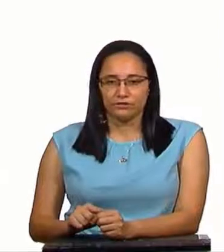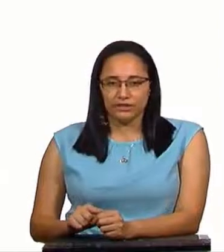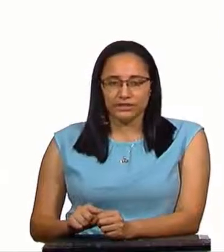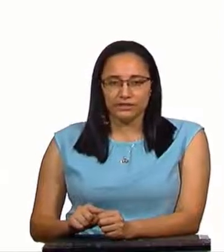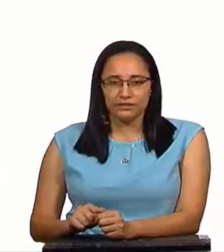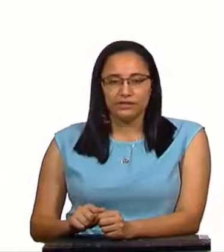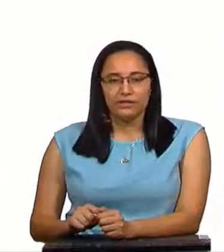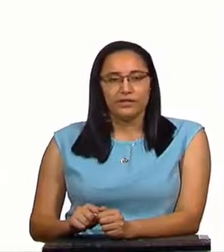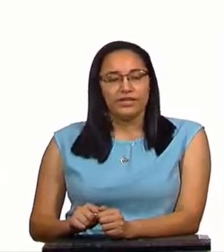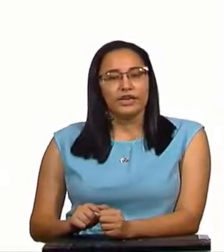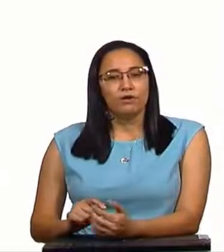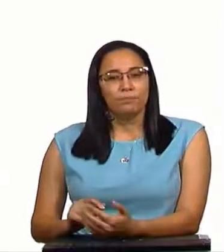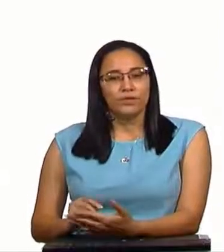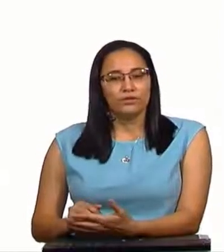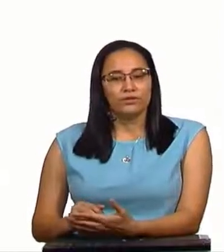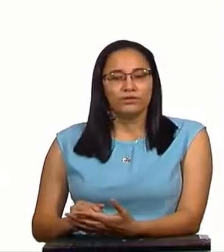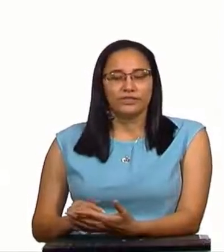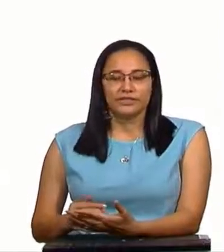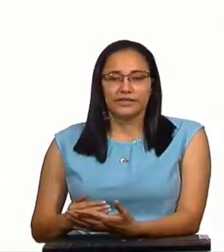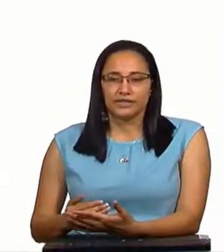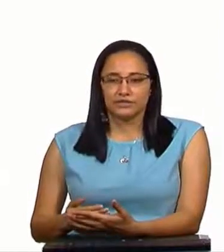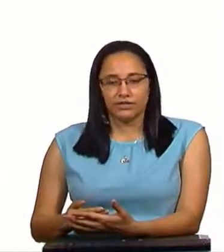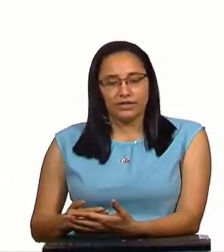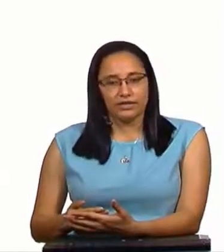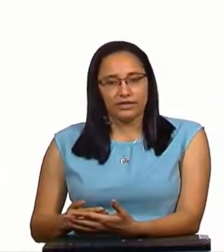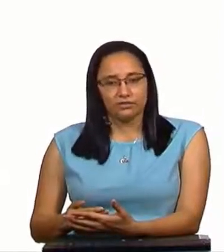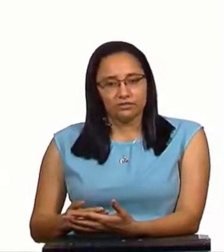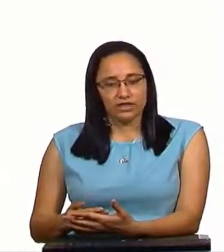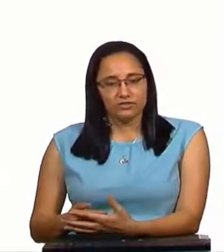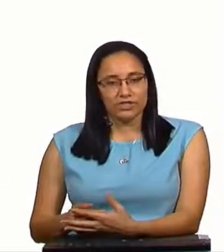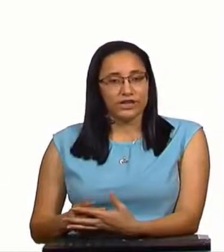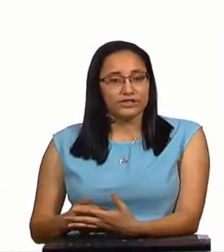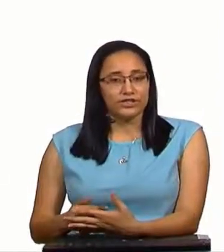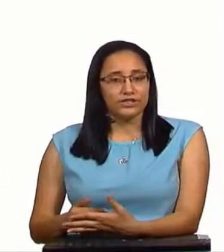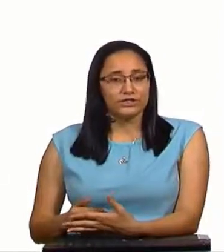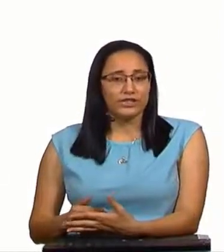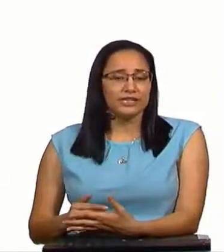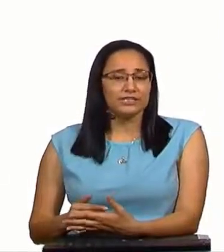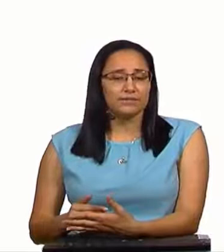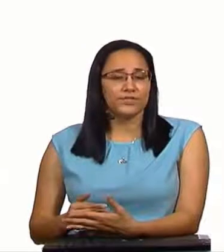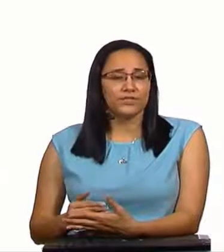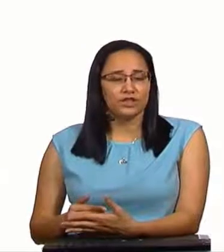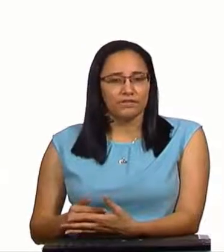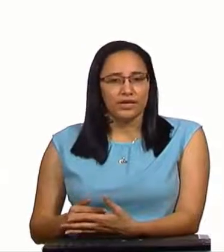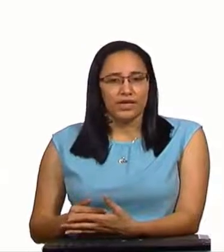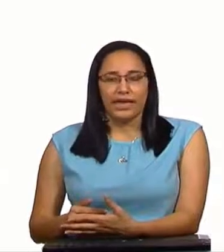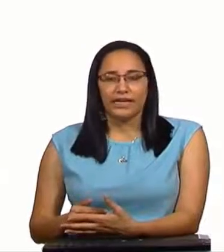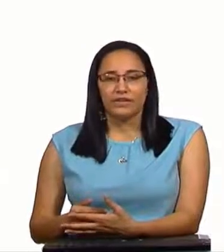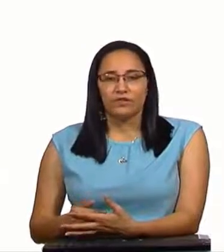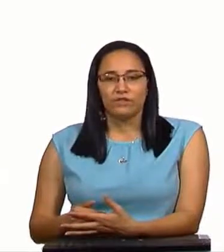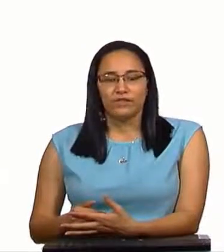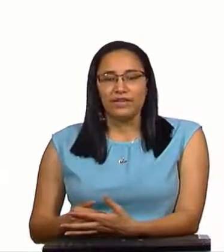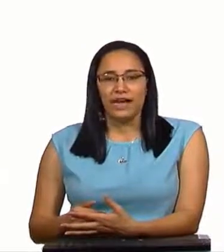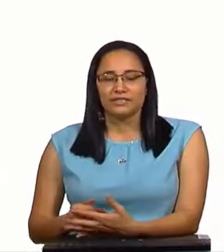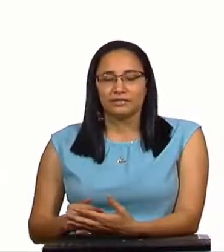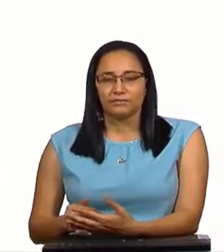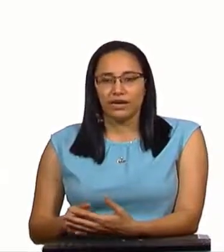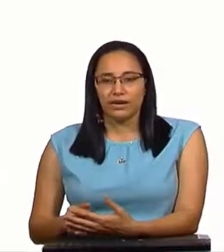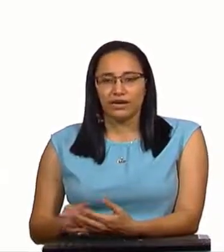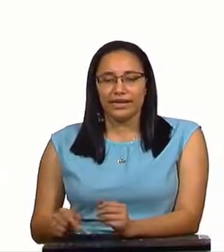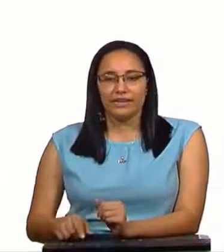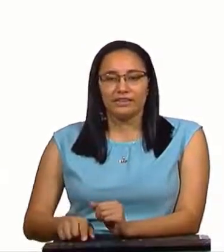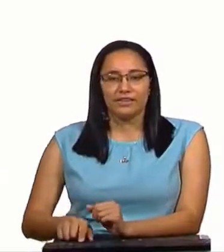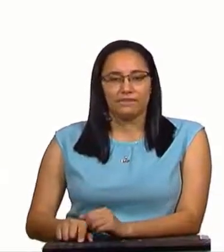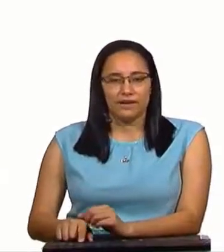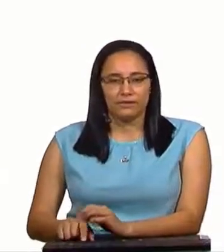salario que ofrecen. Y la opinión, en este caso, el consejo sería, she shouldn't accept the job. Ella no debería